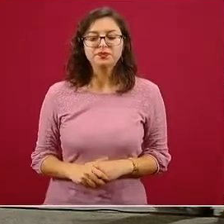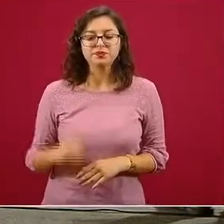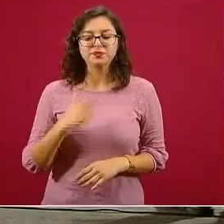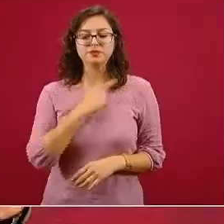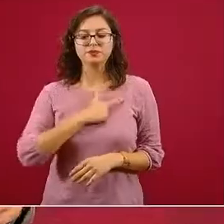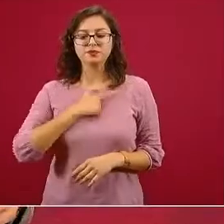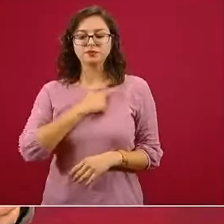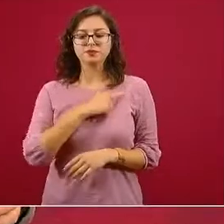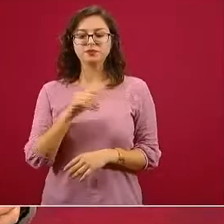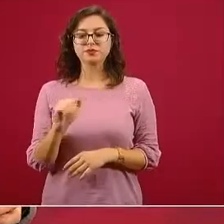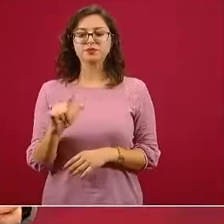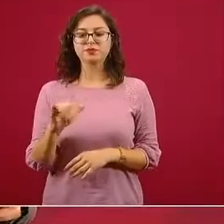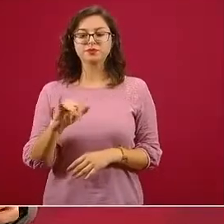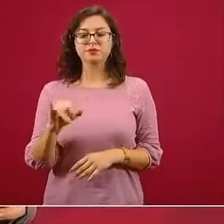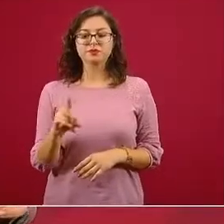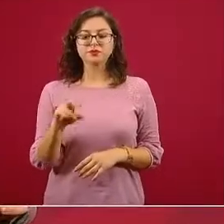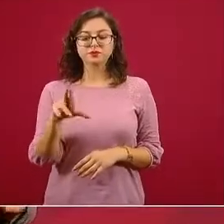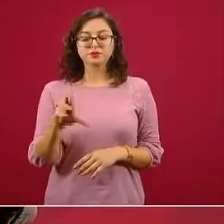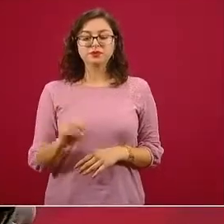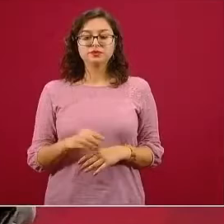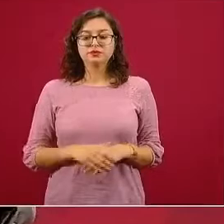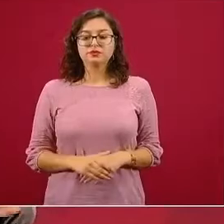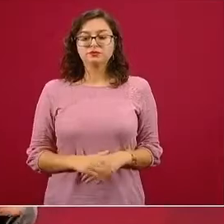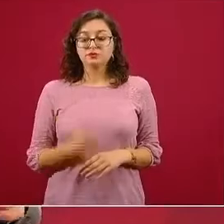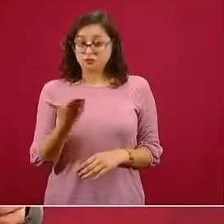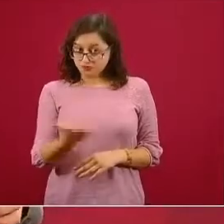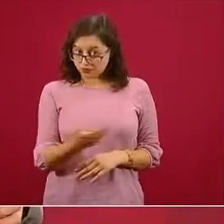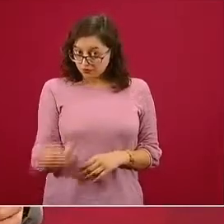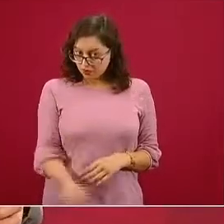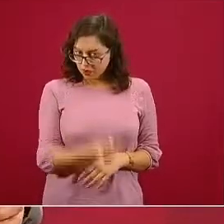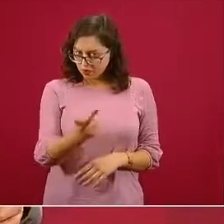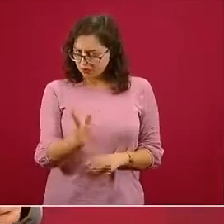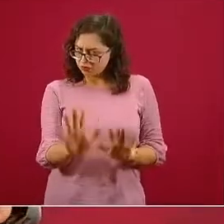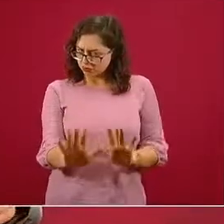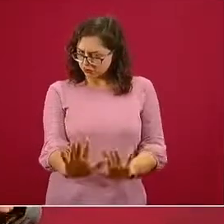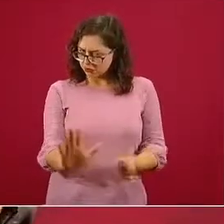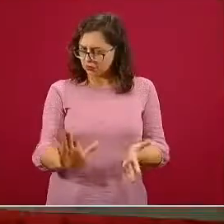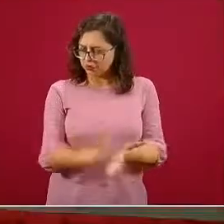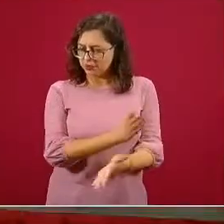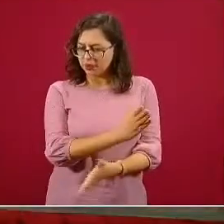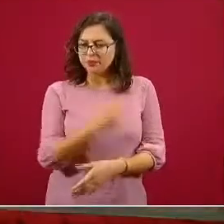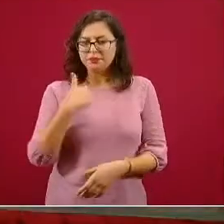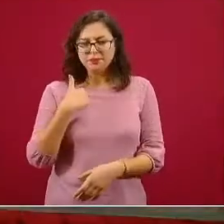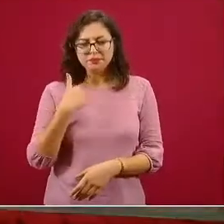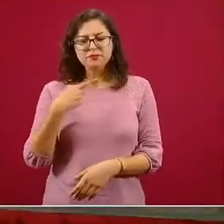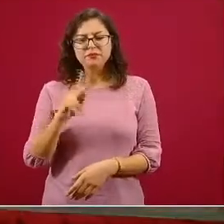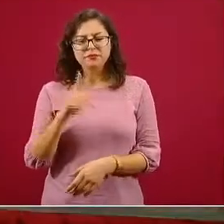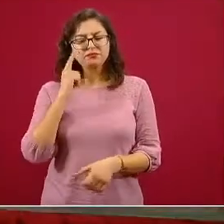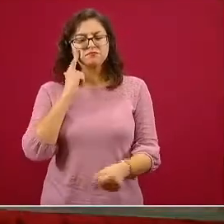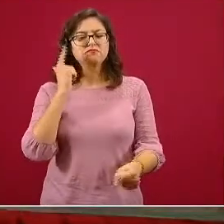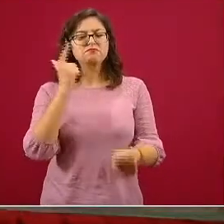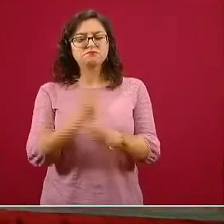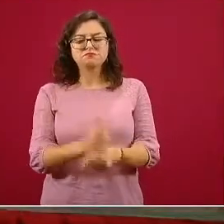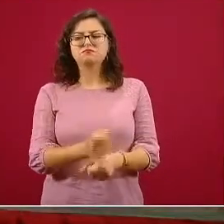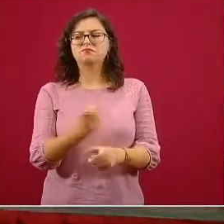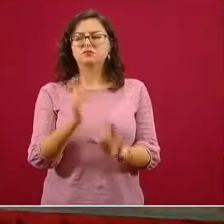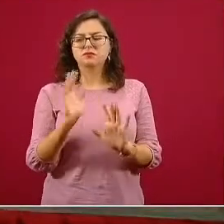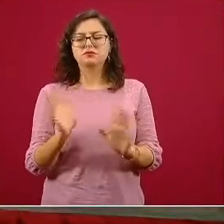gracias Alejandro. No lo digo por su pregunta, pero he identificado que todavía